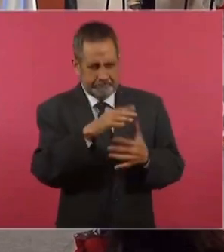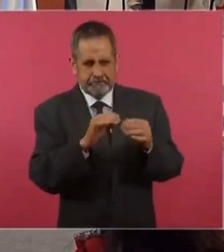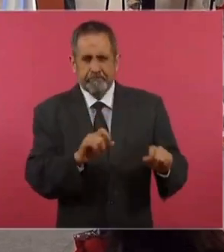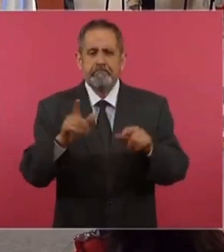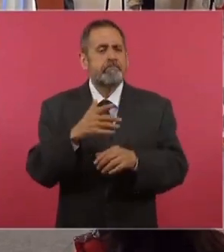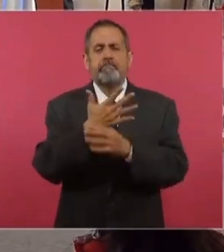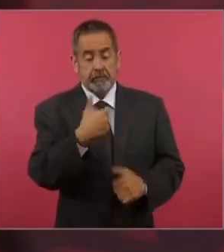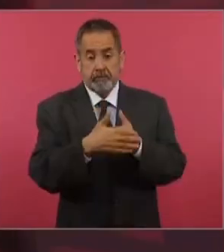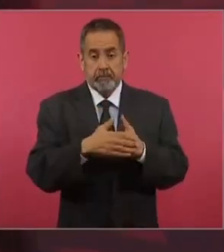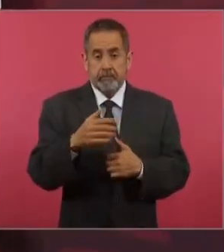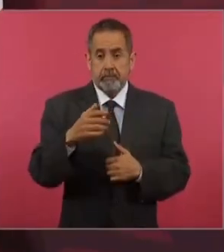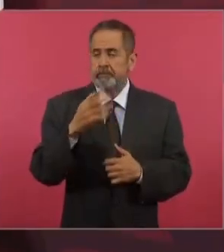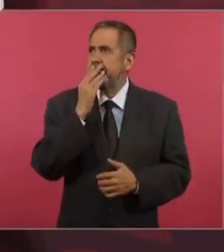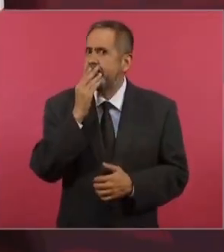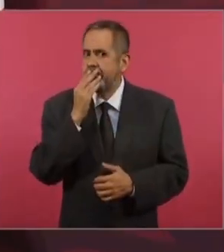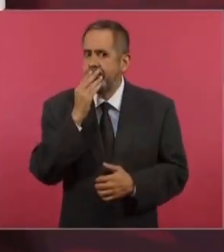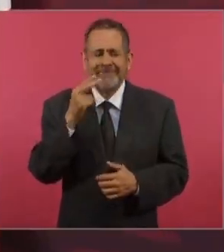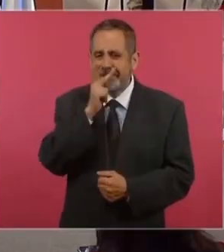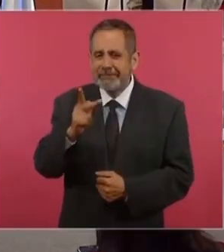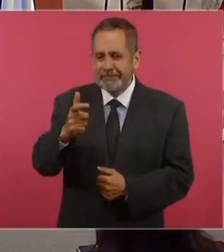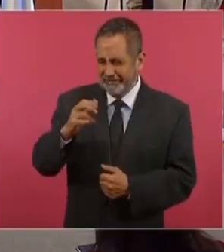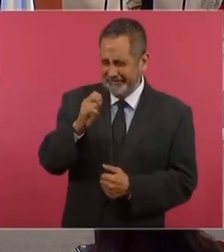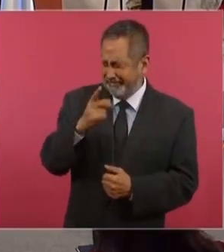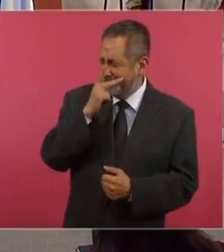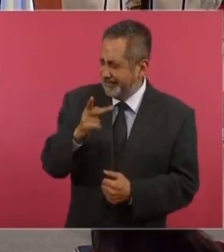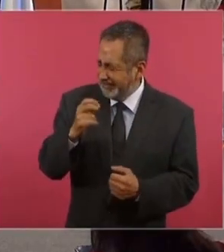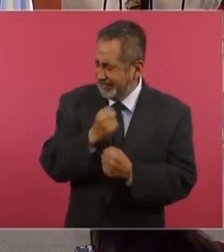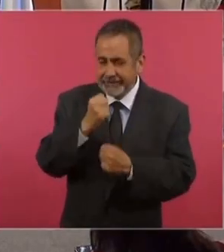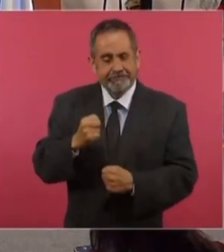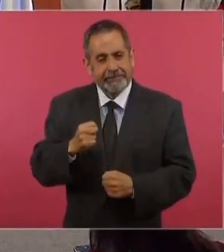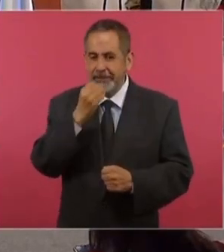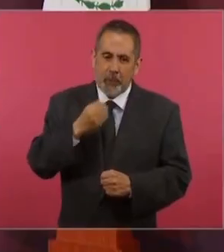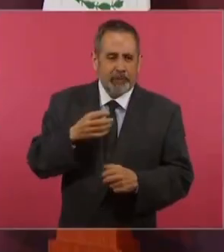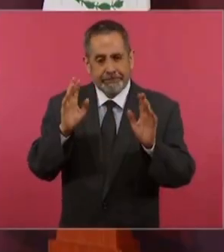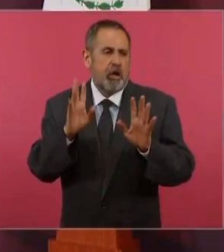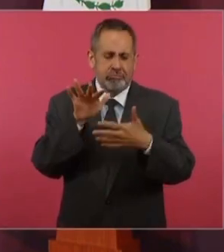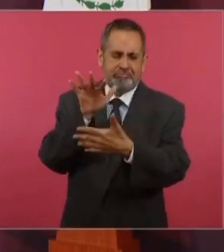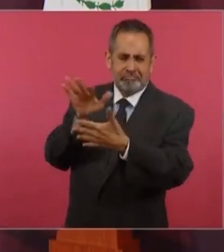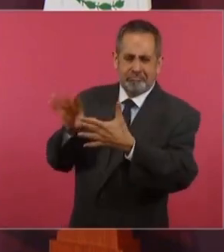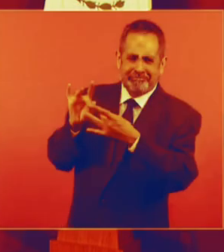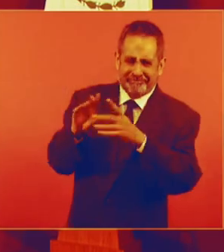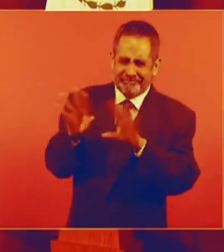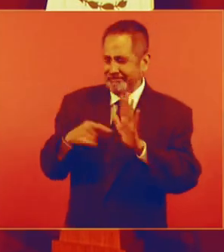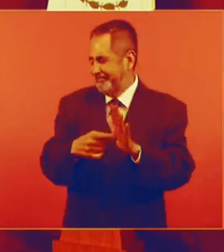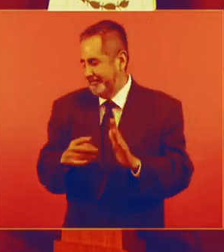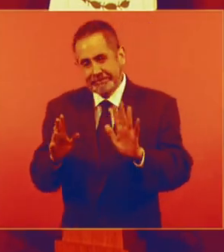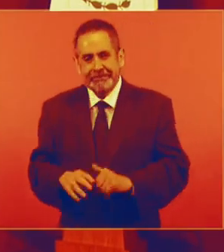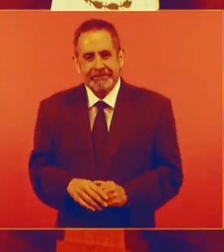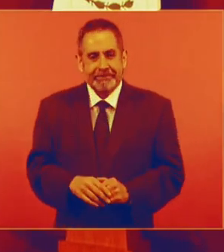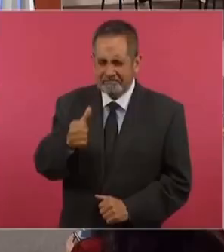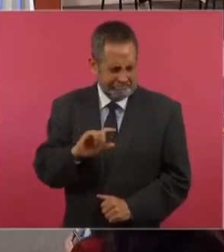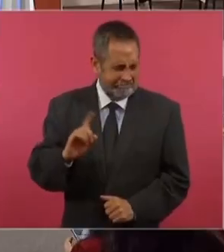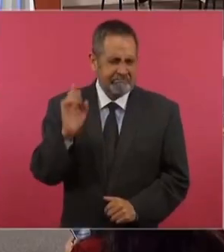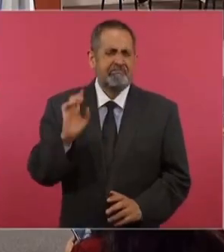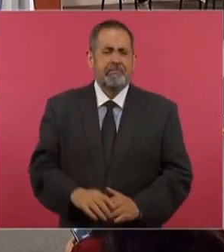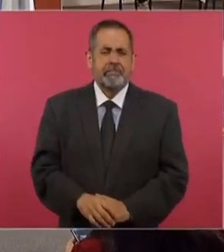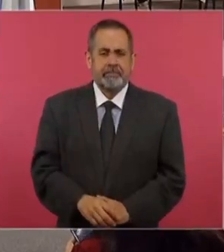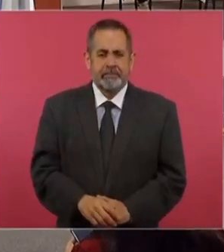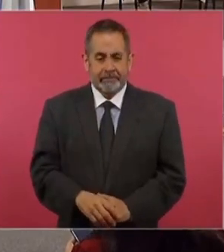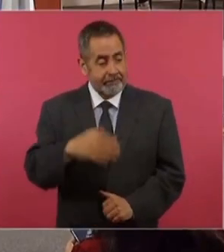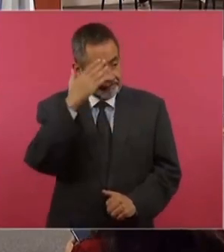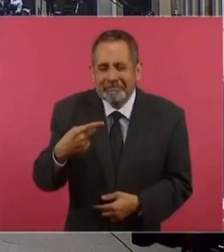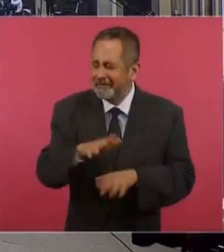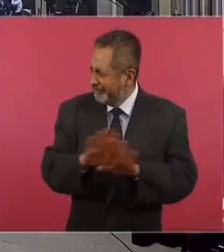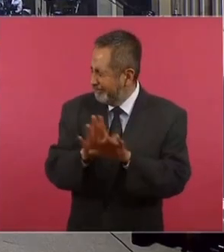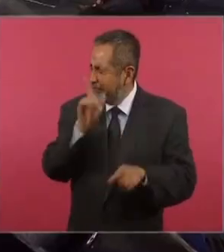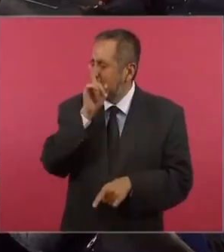ahora lo que dijo el señor Fox? Bueno, ya hice la mención. Ni modo. Pero pues es que estoy aclarando. Ya no lo vuelvo a hacer. La señora